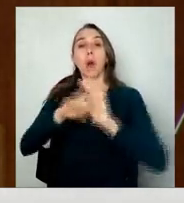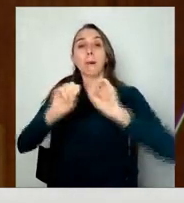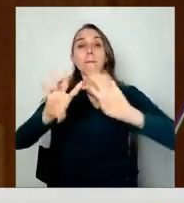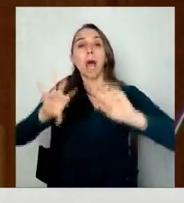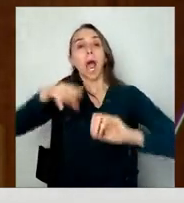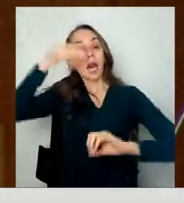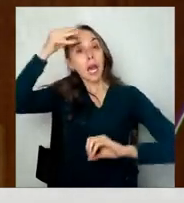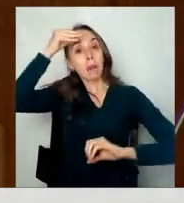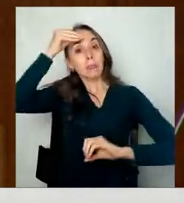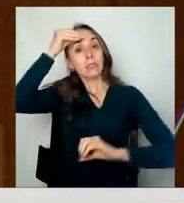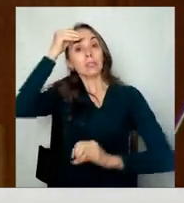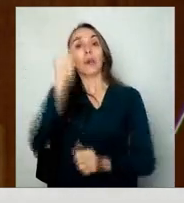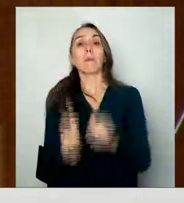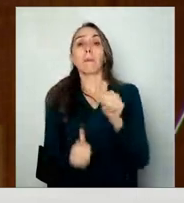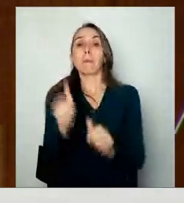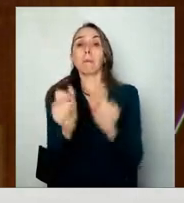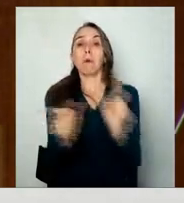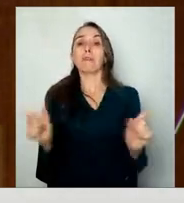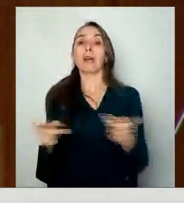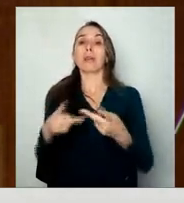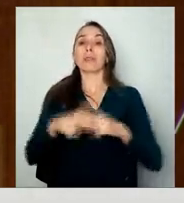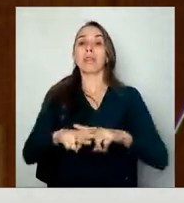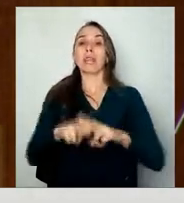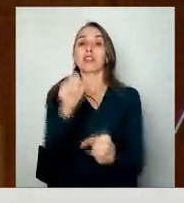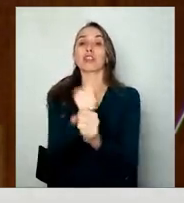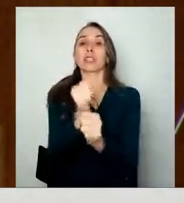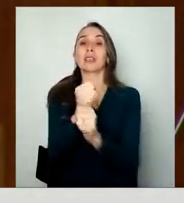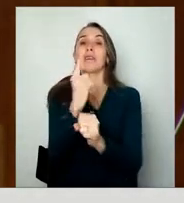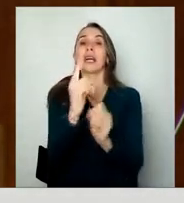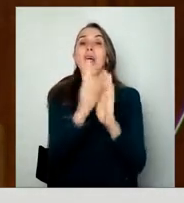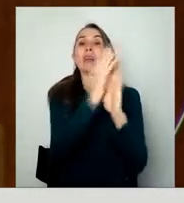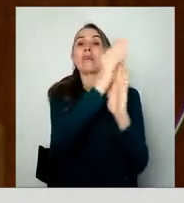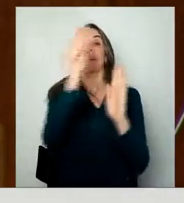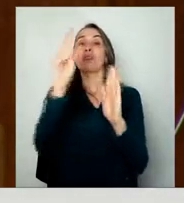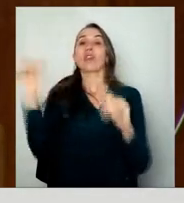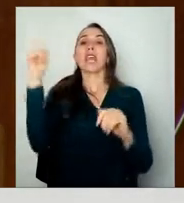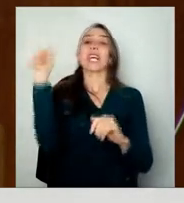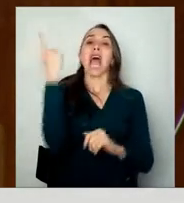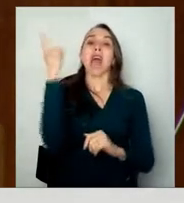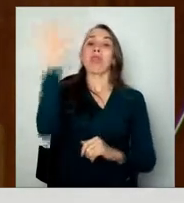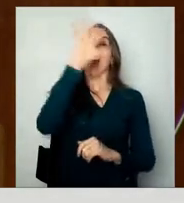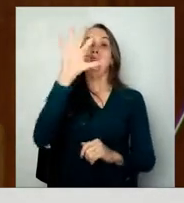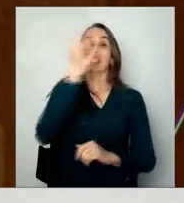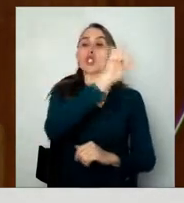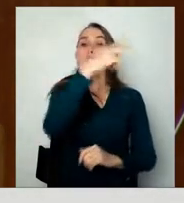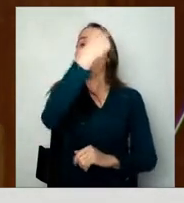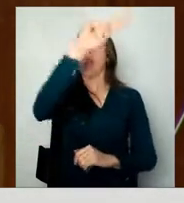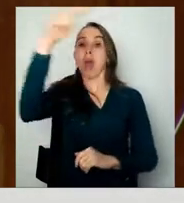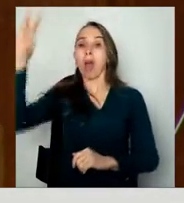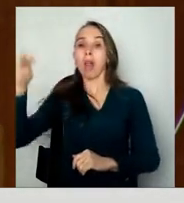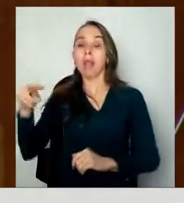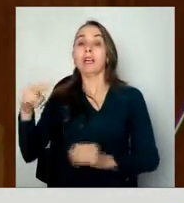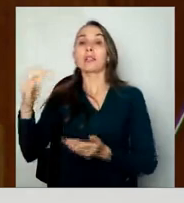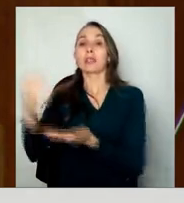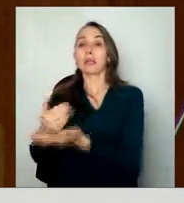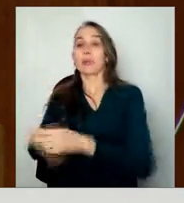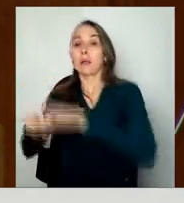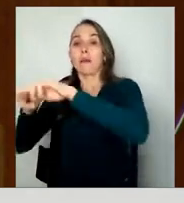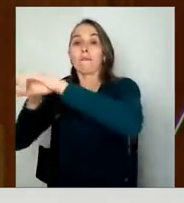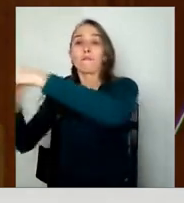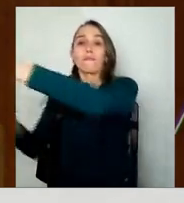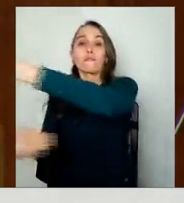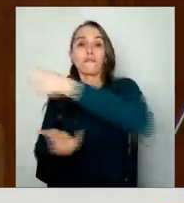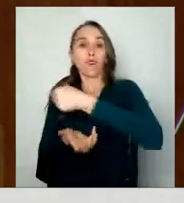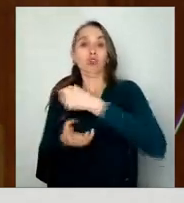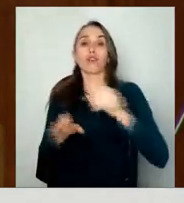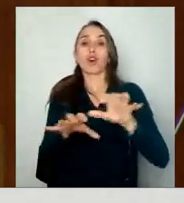profesionales y técnicos de las bibliotecas nacionales y gestionar la obtención de recursos financieros materiales y